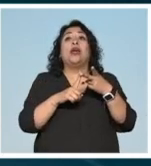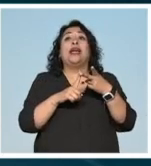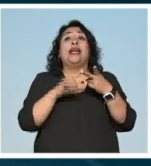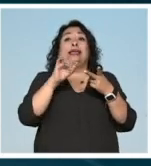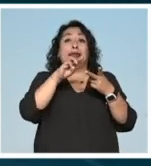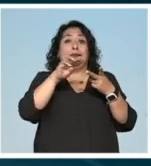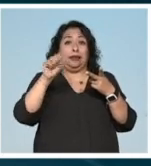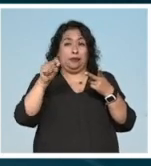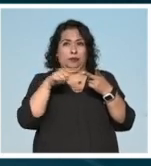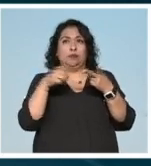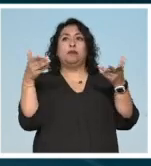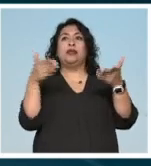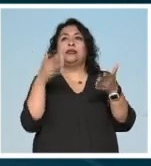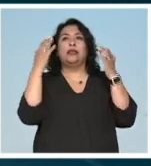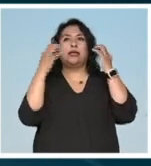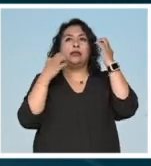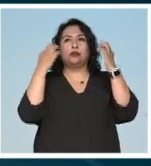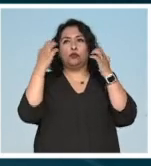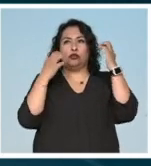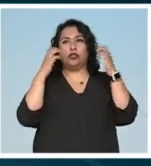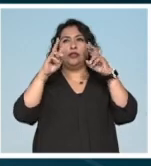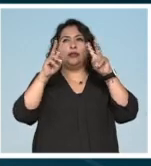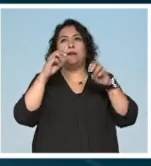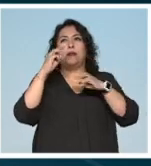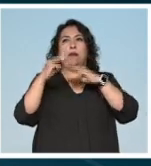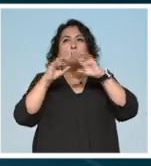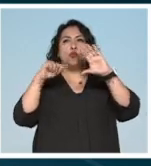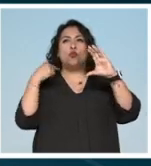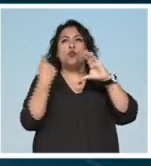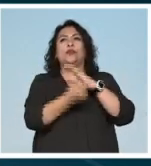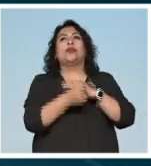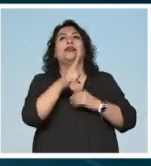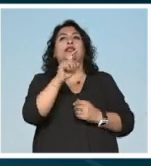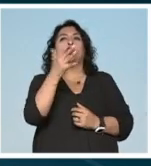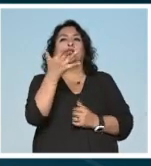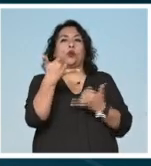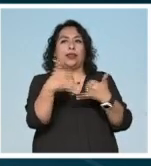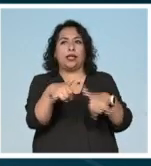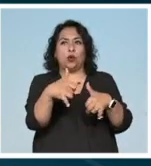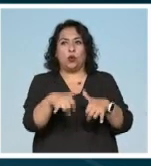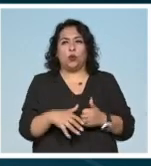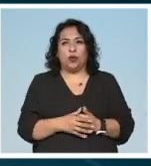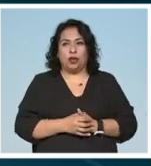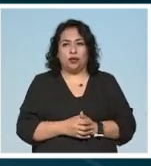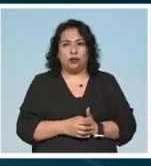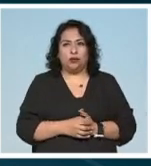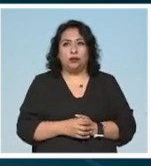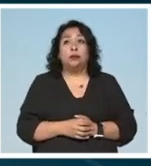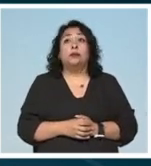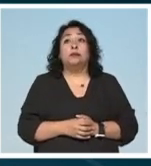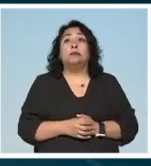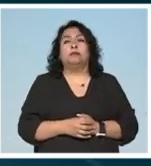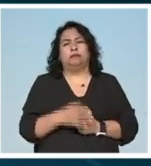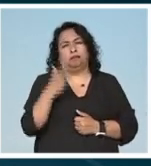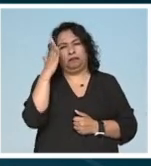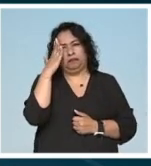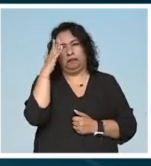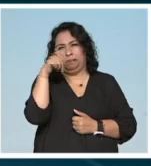Seguro Social presentan la exposición La Vuelta al Mundo en 150 juguetes. La premisa de